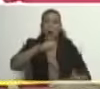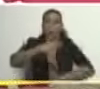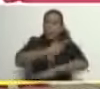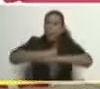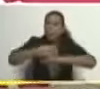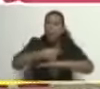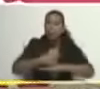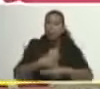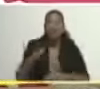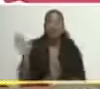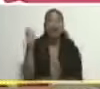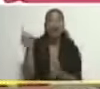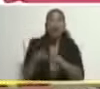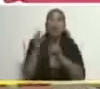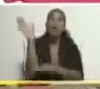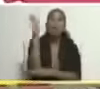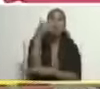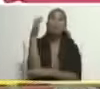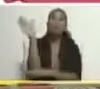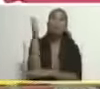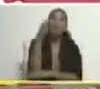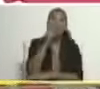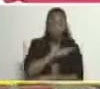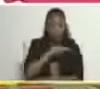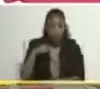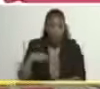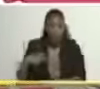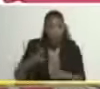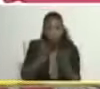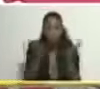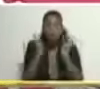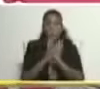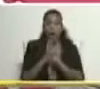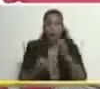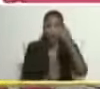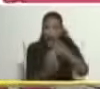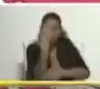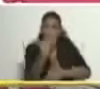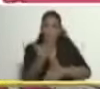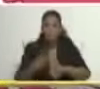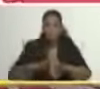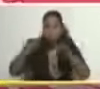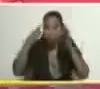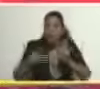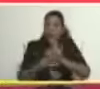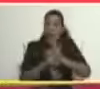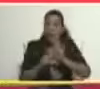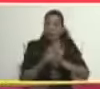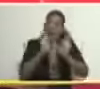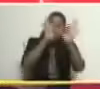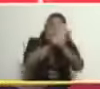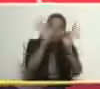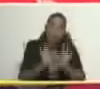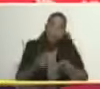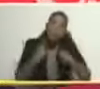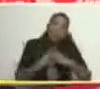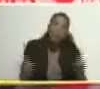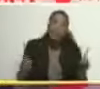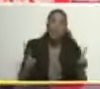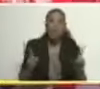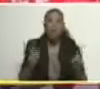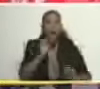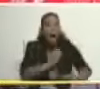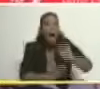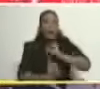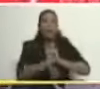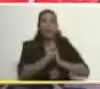Es una bandera. Así como nosotros nos constituimos en una alternativa ante